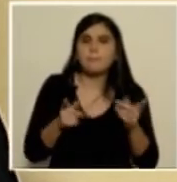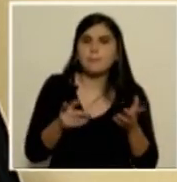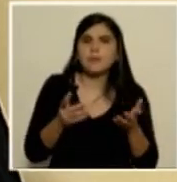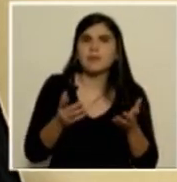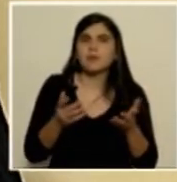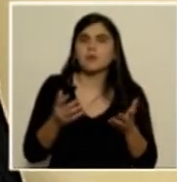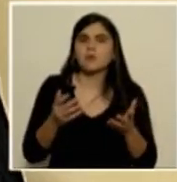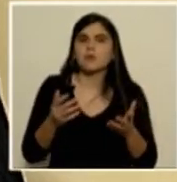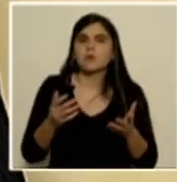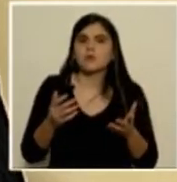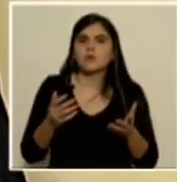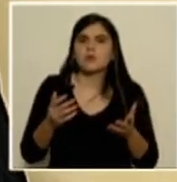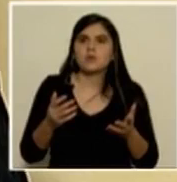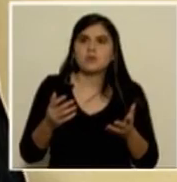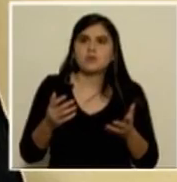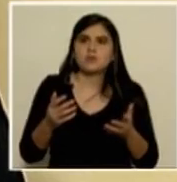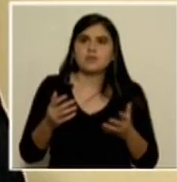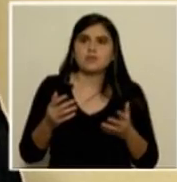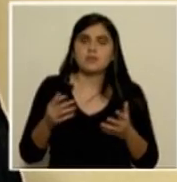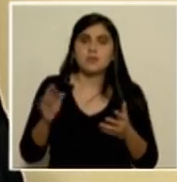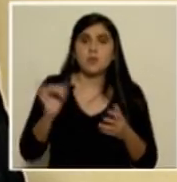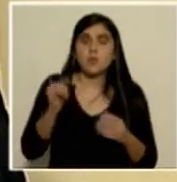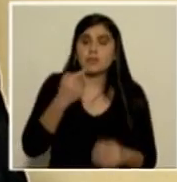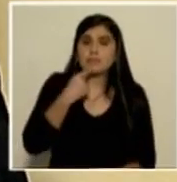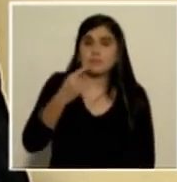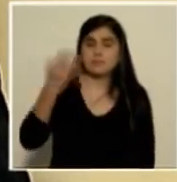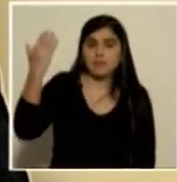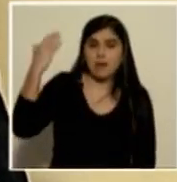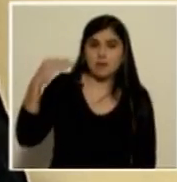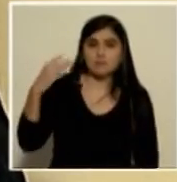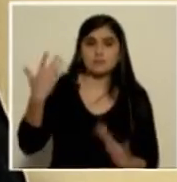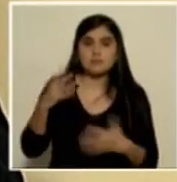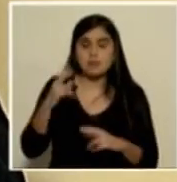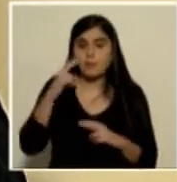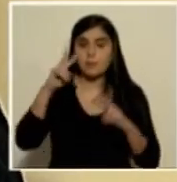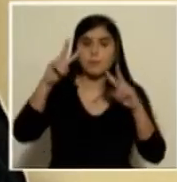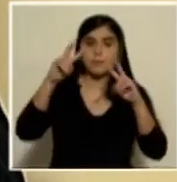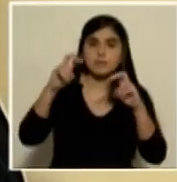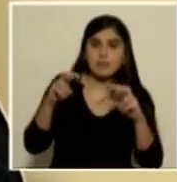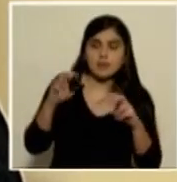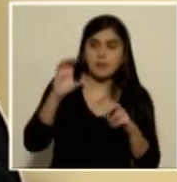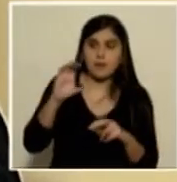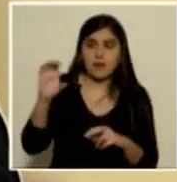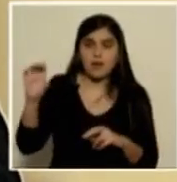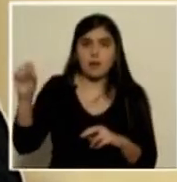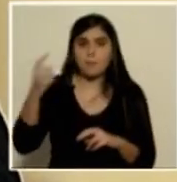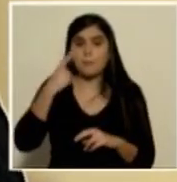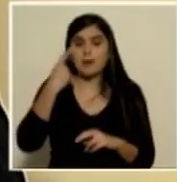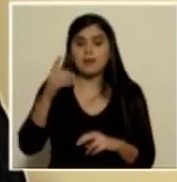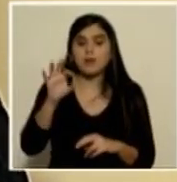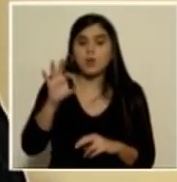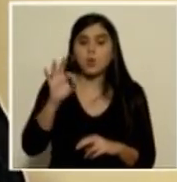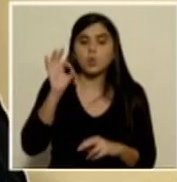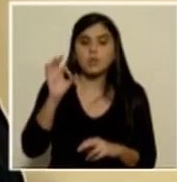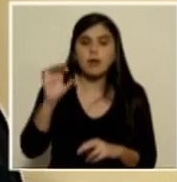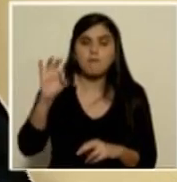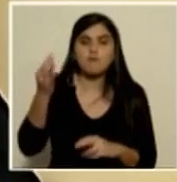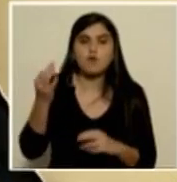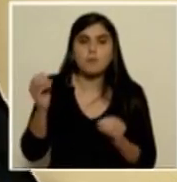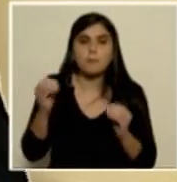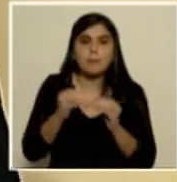incapacidad, pero bueno, como indicaba anteriormente, ya estamos abordando ese tema en conjunto con la Caja para encontrar la forma más ágil de hacer